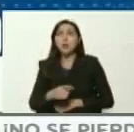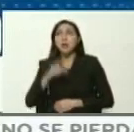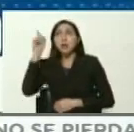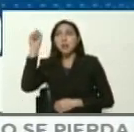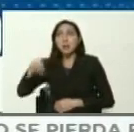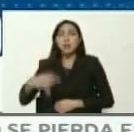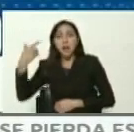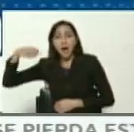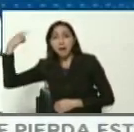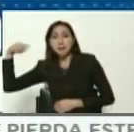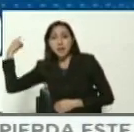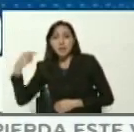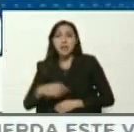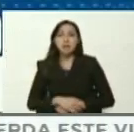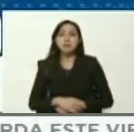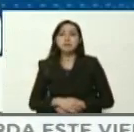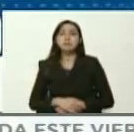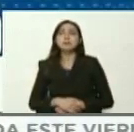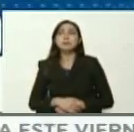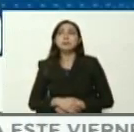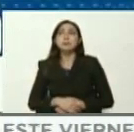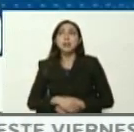Anteayer, el 12.